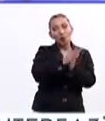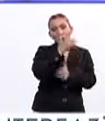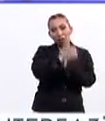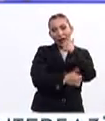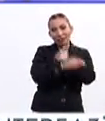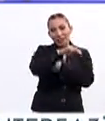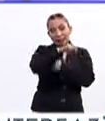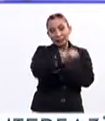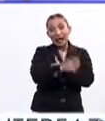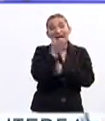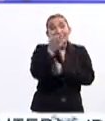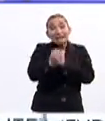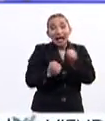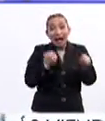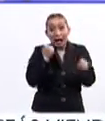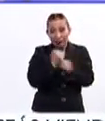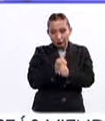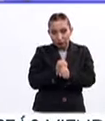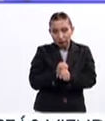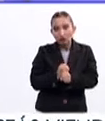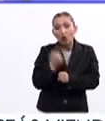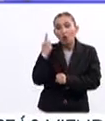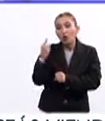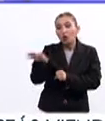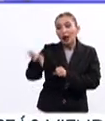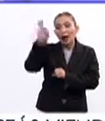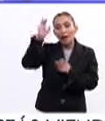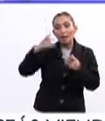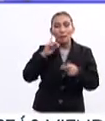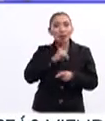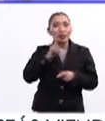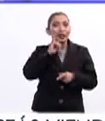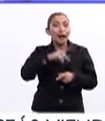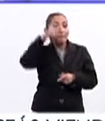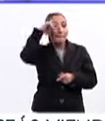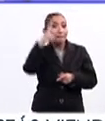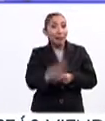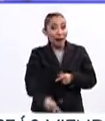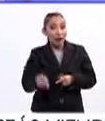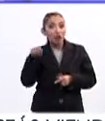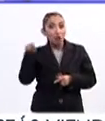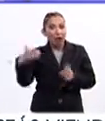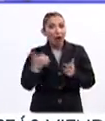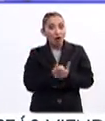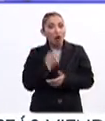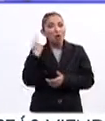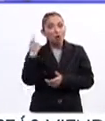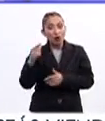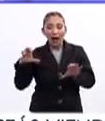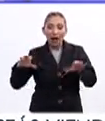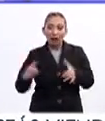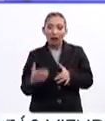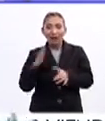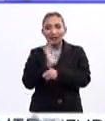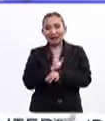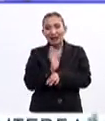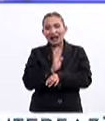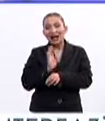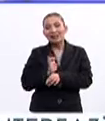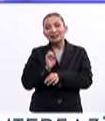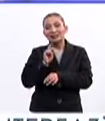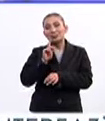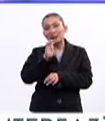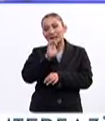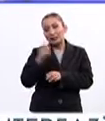concursos de la NASA. Y este año pues una mexicana de nueva cuenta pues ganó una de las categorías de CineSpace y